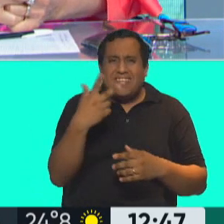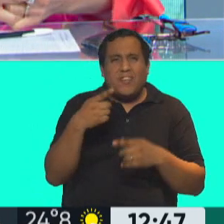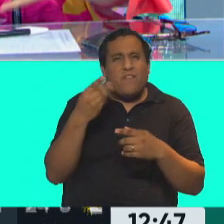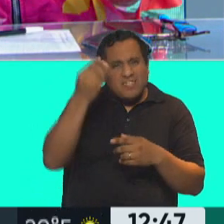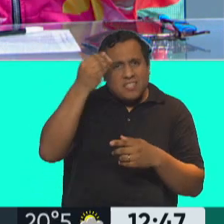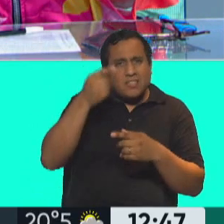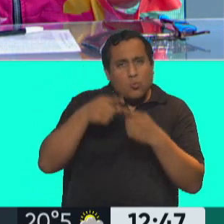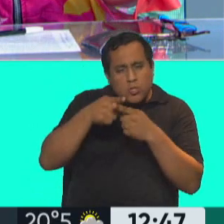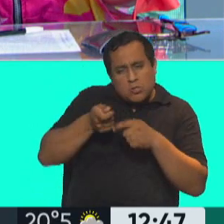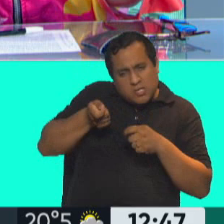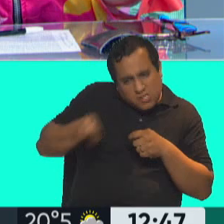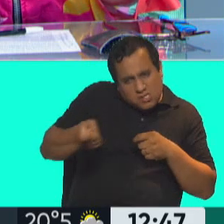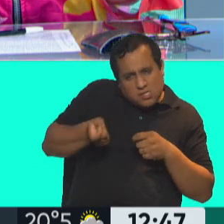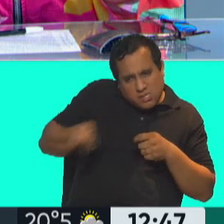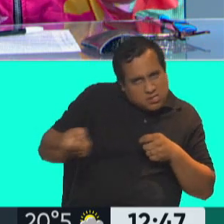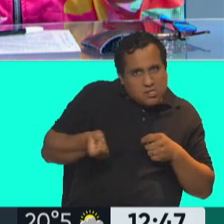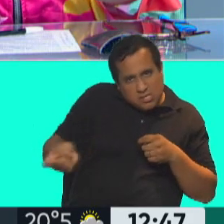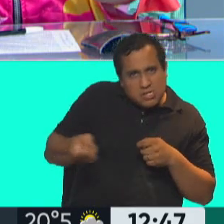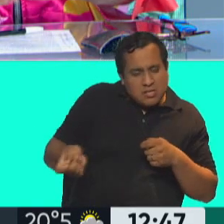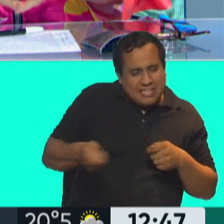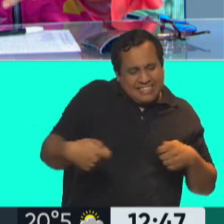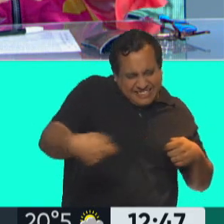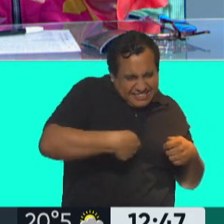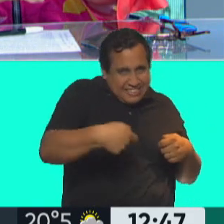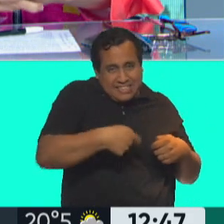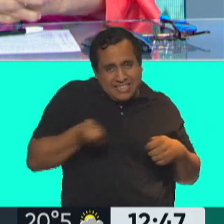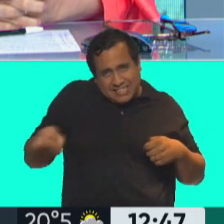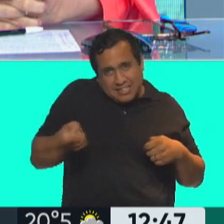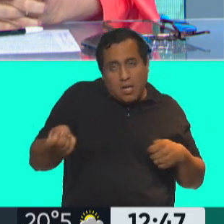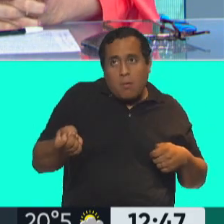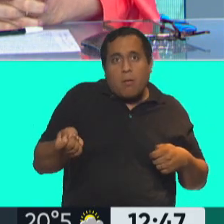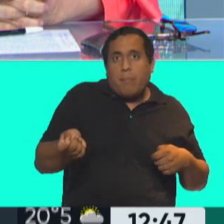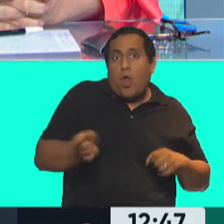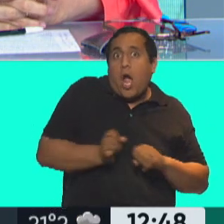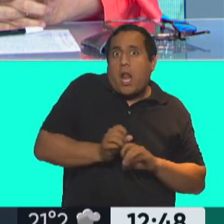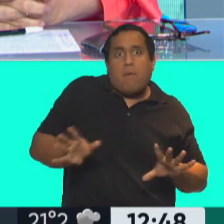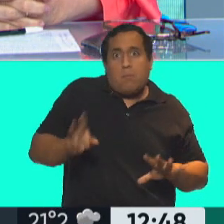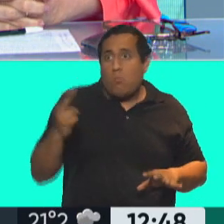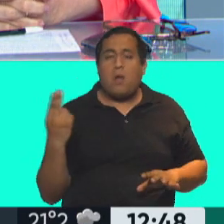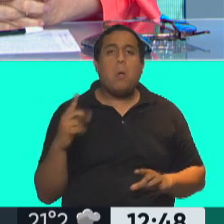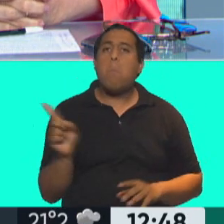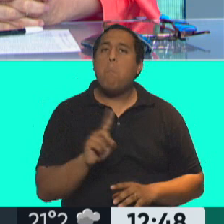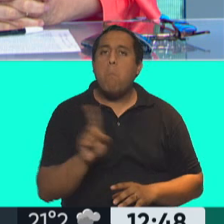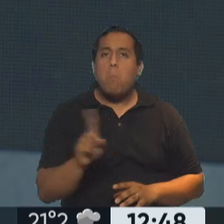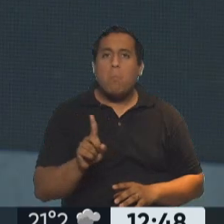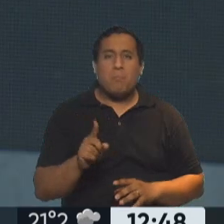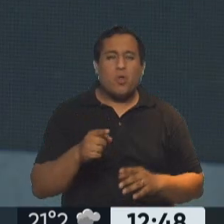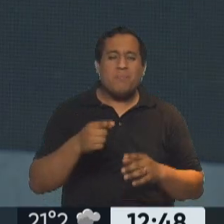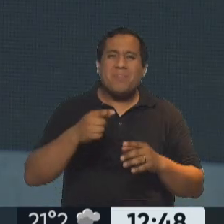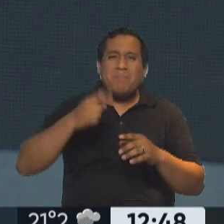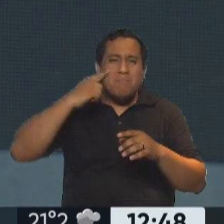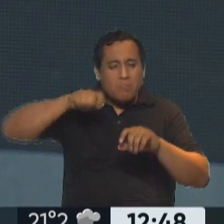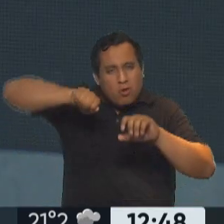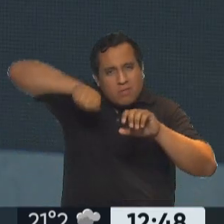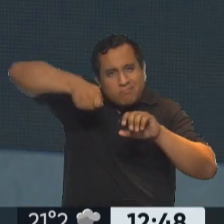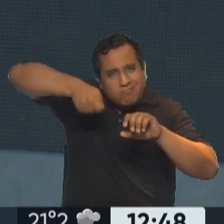algunas perforaron algunos algunas ser más profundas esto quiero decir pero ninguna fue de gravedad ahora pero cuenta fue con un destornillador quiere decir